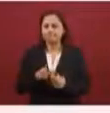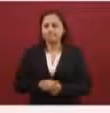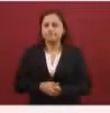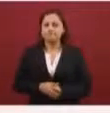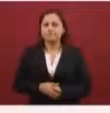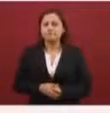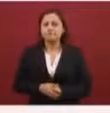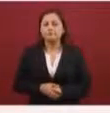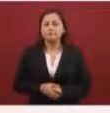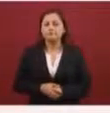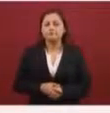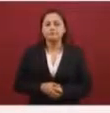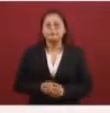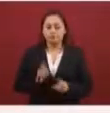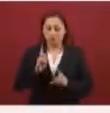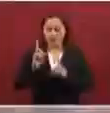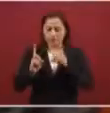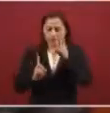para